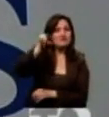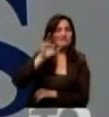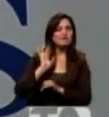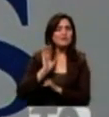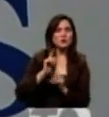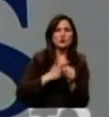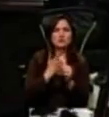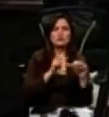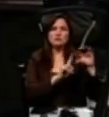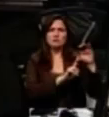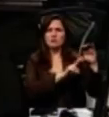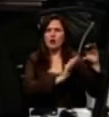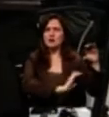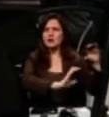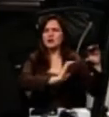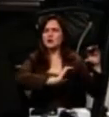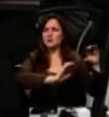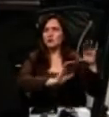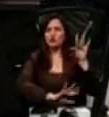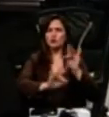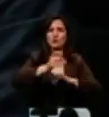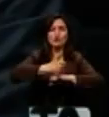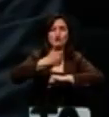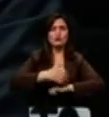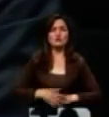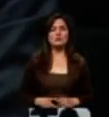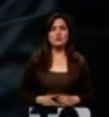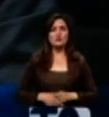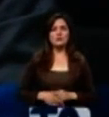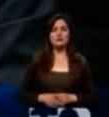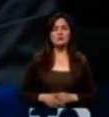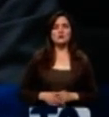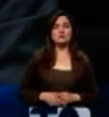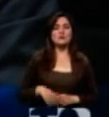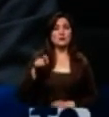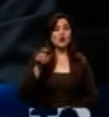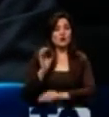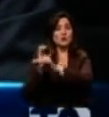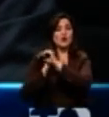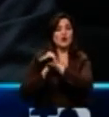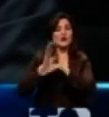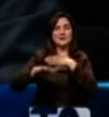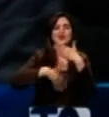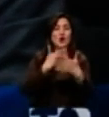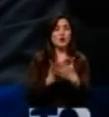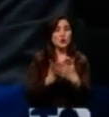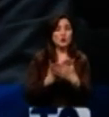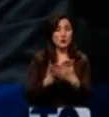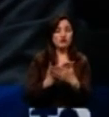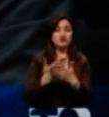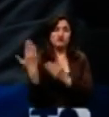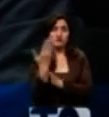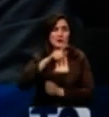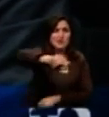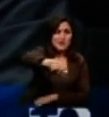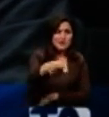principales críticas al Consejo de Participación, que es la selección de autoridades. Sobre la necesidad de obligar a los medios de comunicación nacionales para que